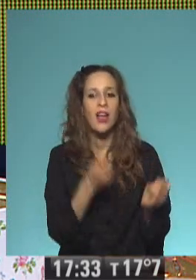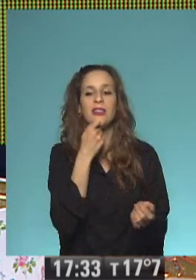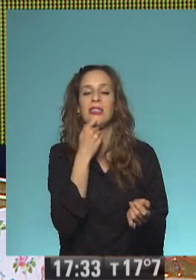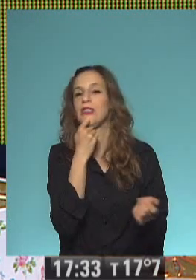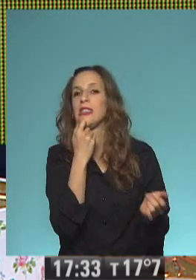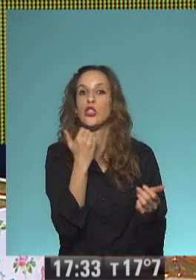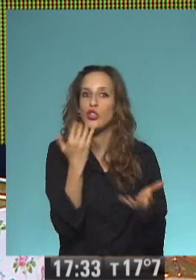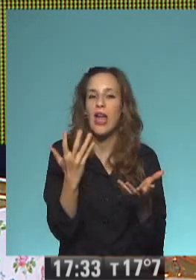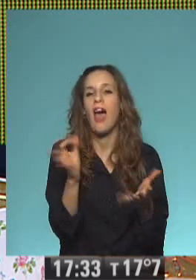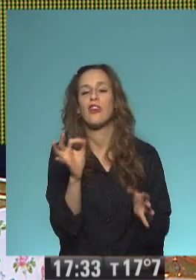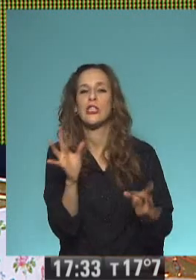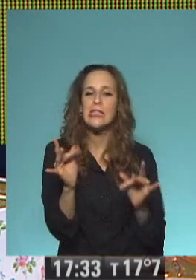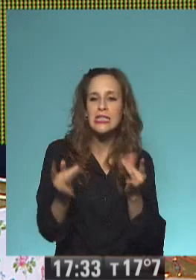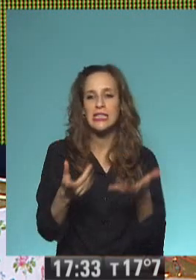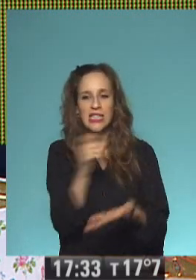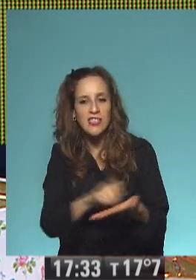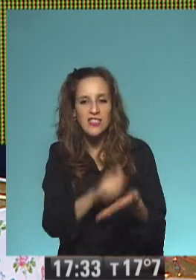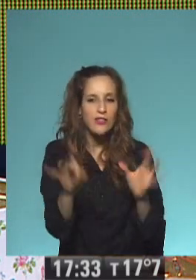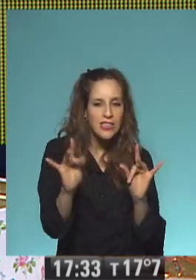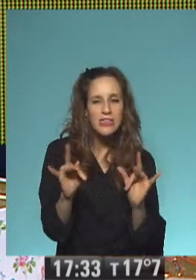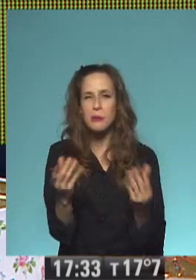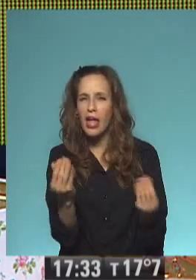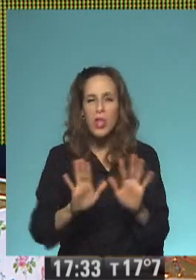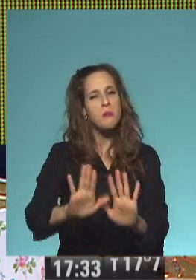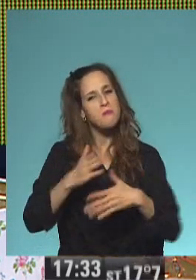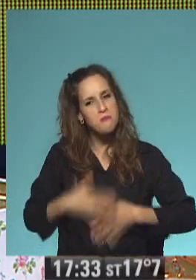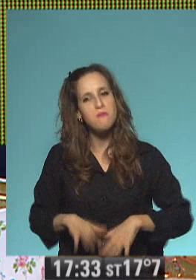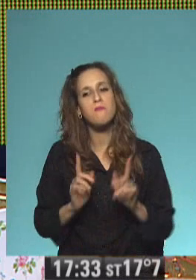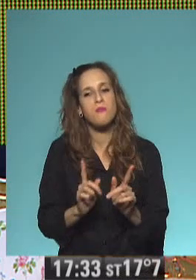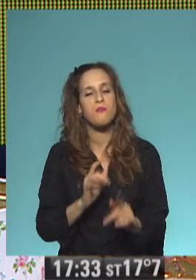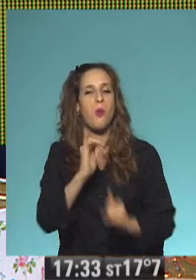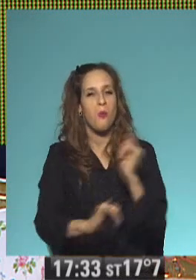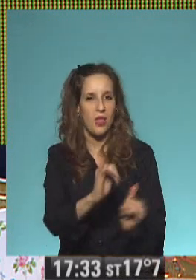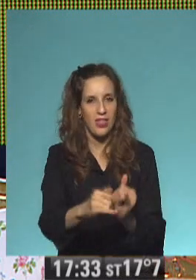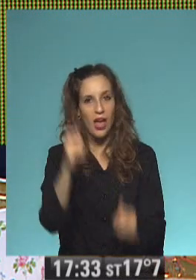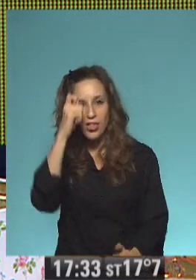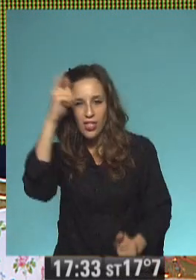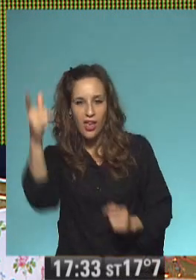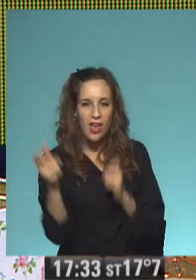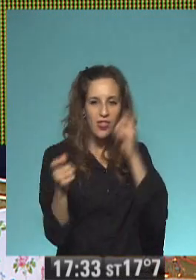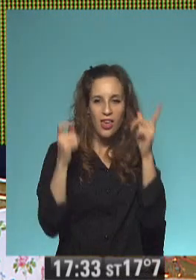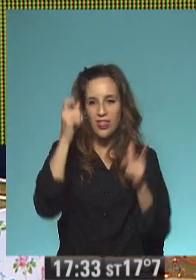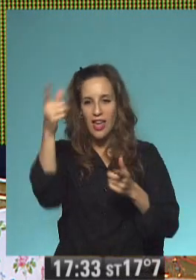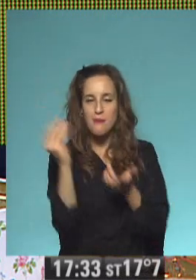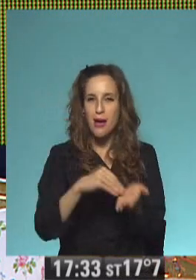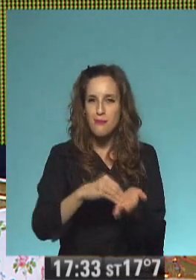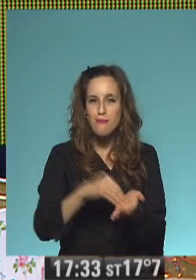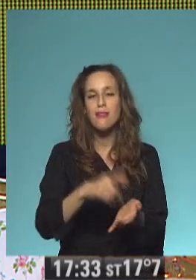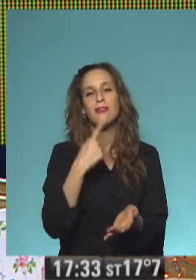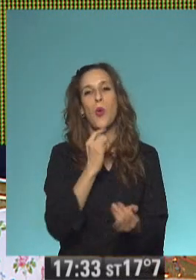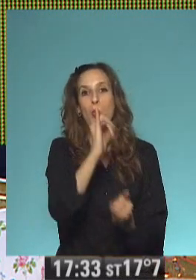tanto a escribir o nos da cosita, lo podemos contar, ¿no? Le podemos contar a mamá, mira, a mí se me